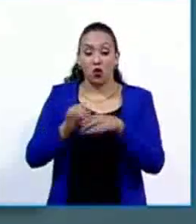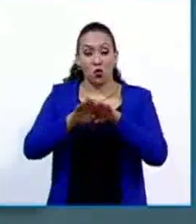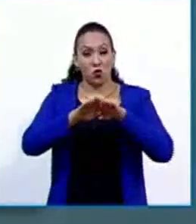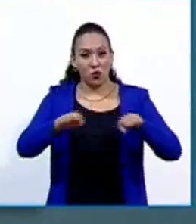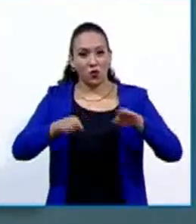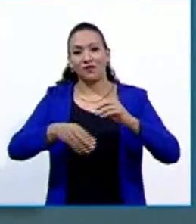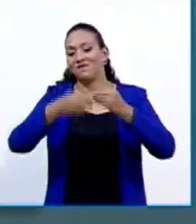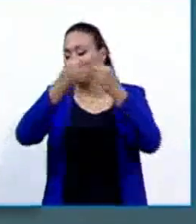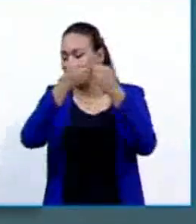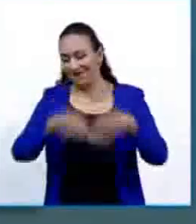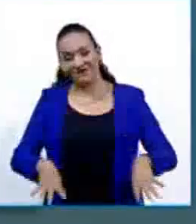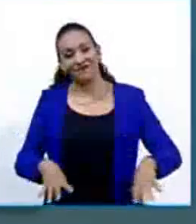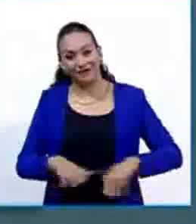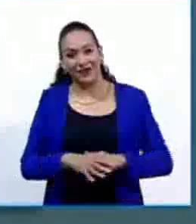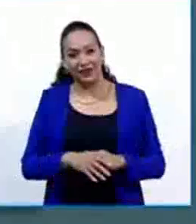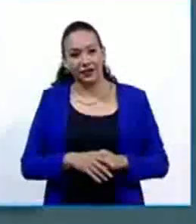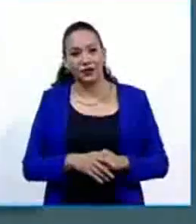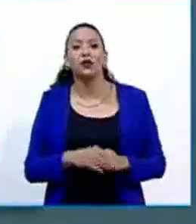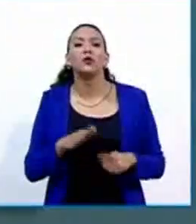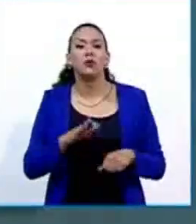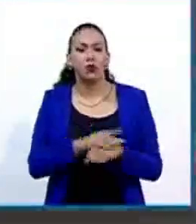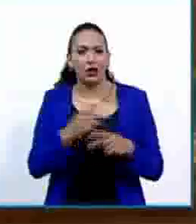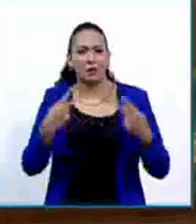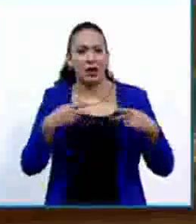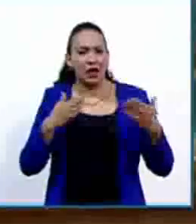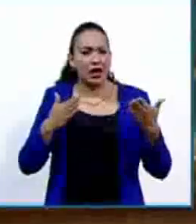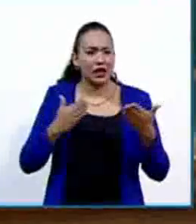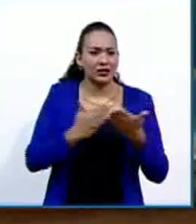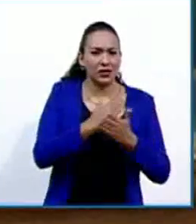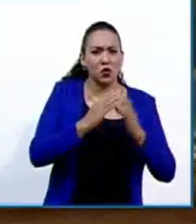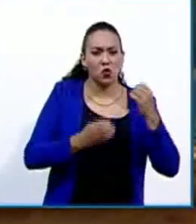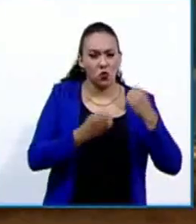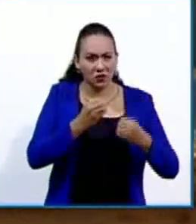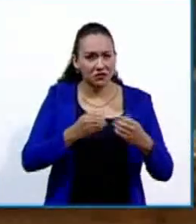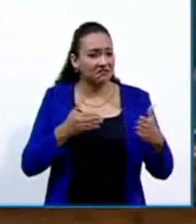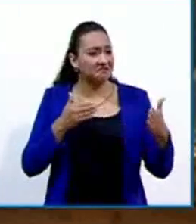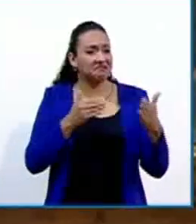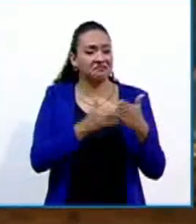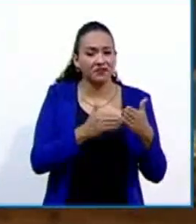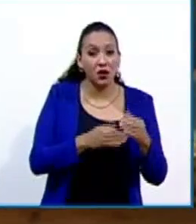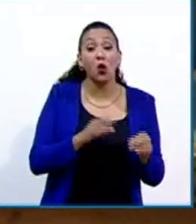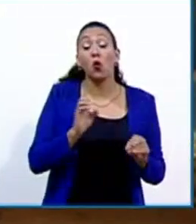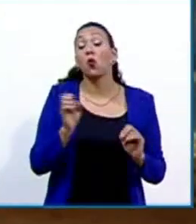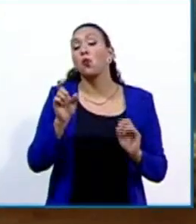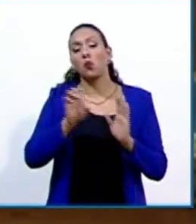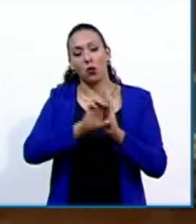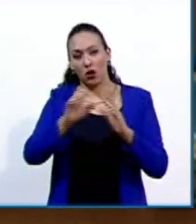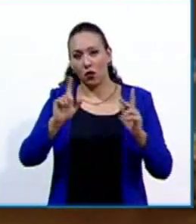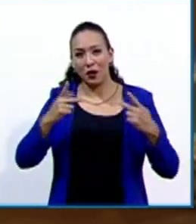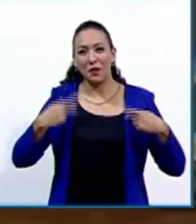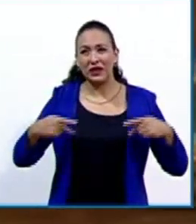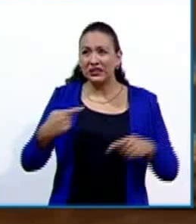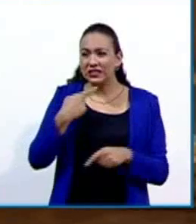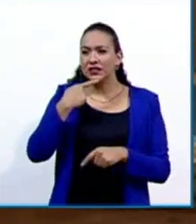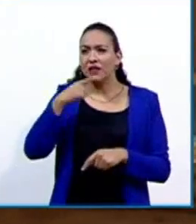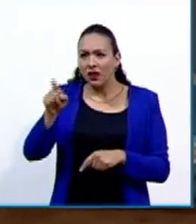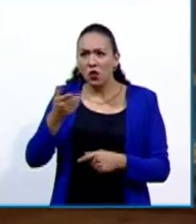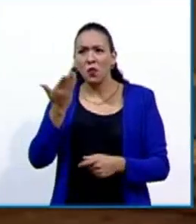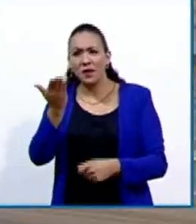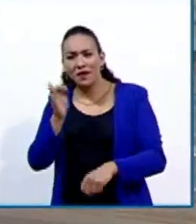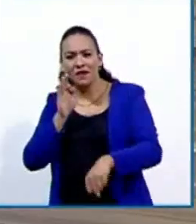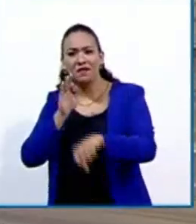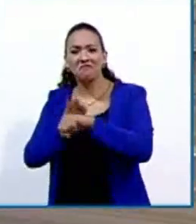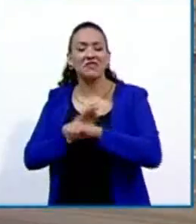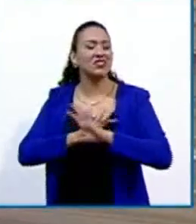reforma, principalmente en el acceso a la justicia y al juicio de amparo, la falta de objetividad, independencia e imparcialidad en